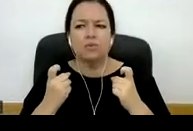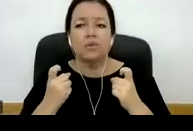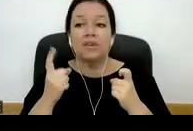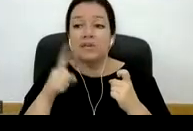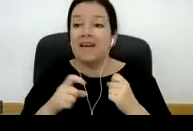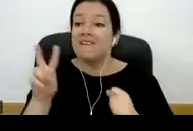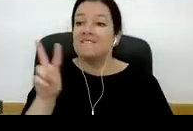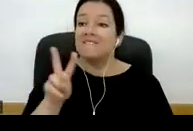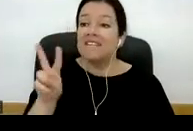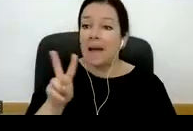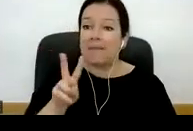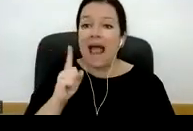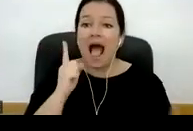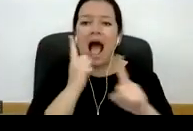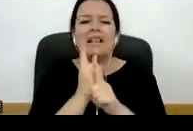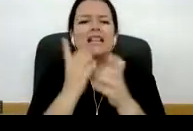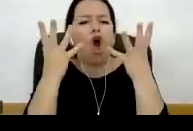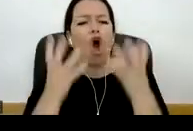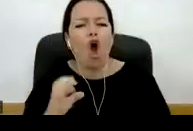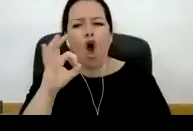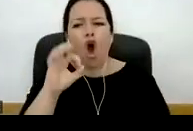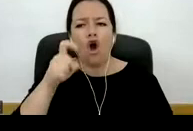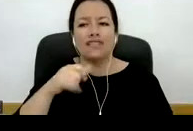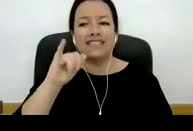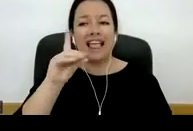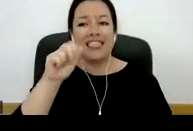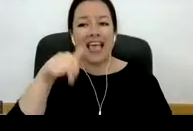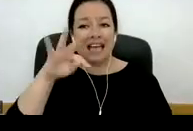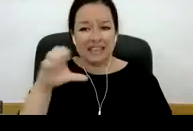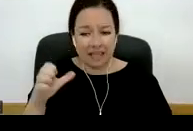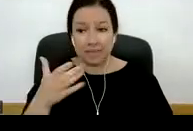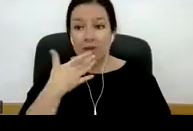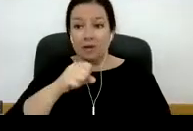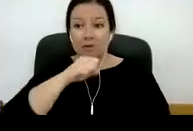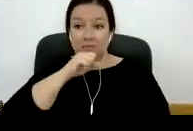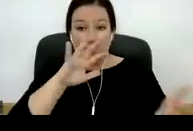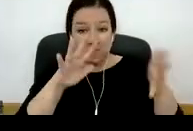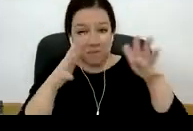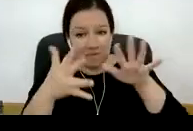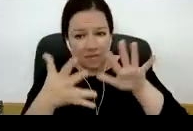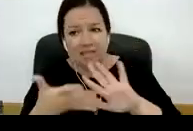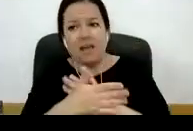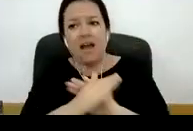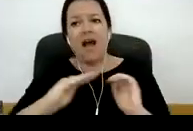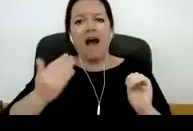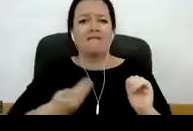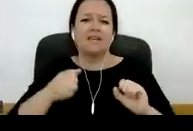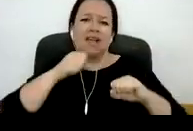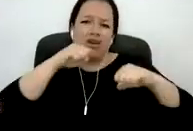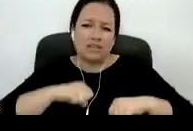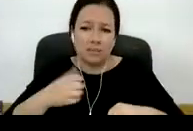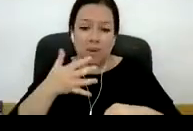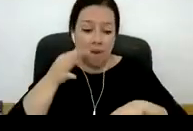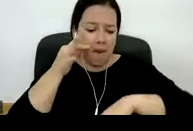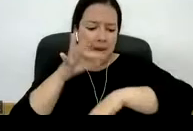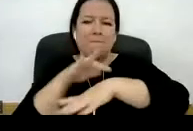cantidad de vitaminas antioxidantes. Pues hemos visto antes que el proceso de envejecimiento comporta un proceso oxidativo de por sí. Es decir, los tejidos